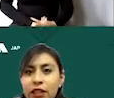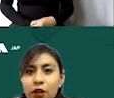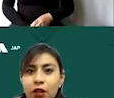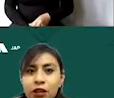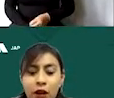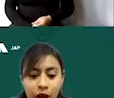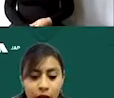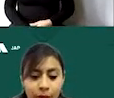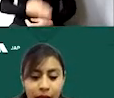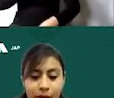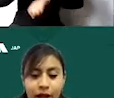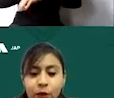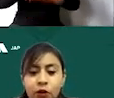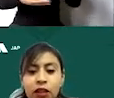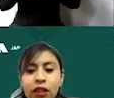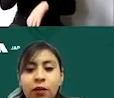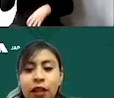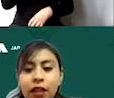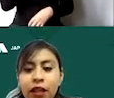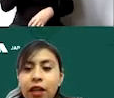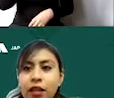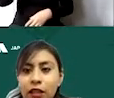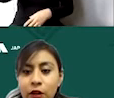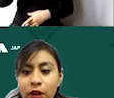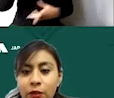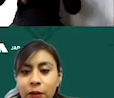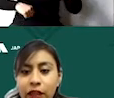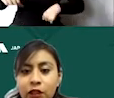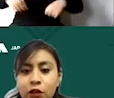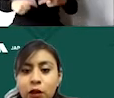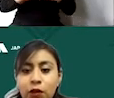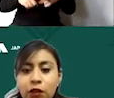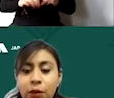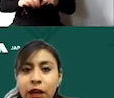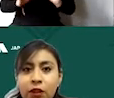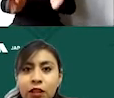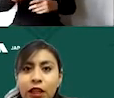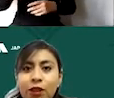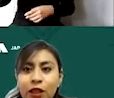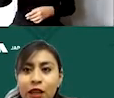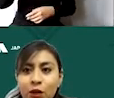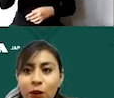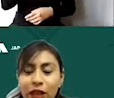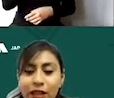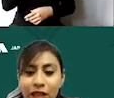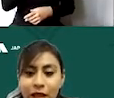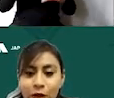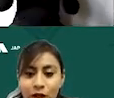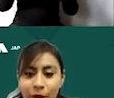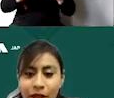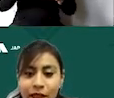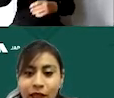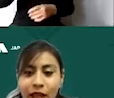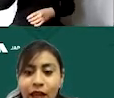Buen día a todas y todos. Para llevar a cabo nuestra actividad, les recordamos mantener sus micrófonos apagados y considerar su ambiente al encender